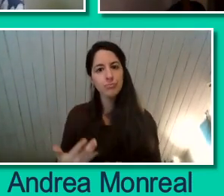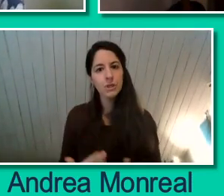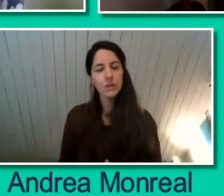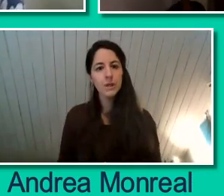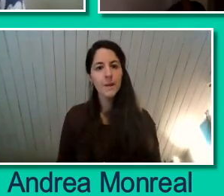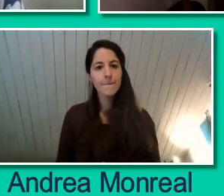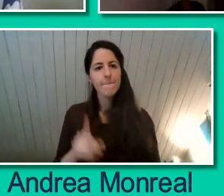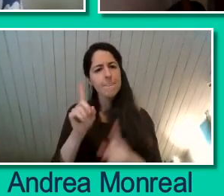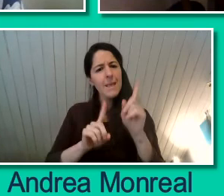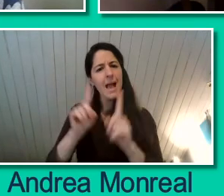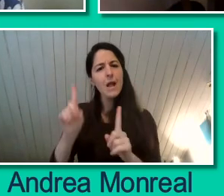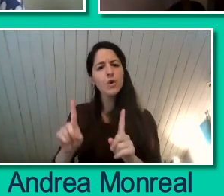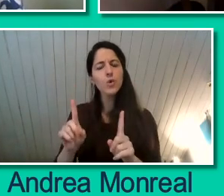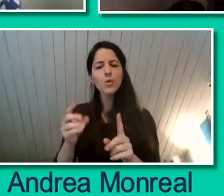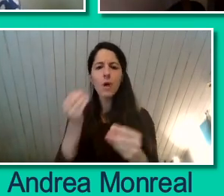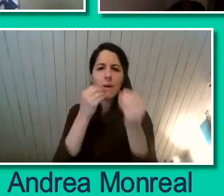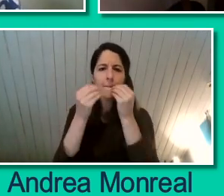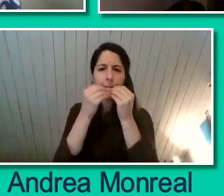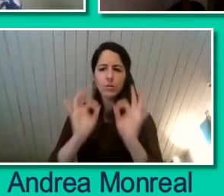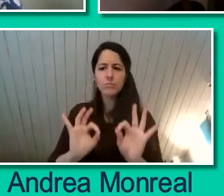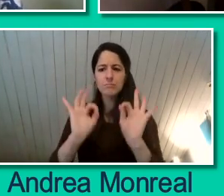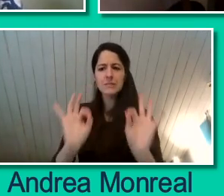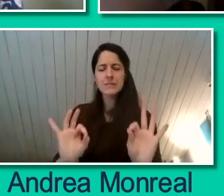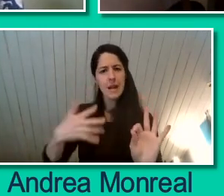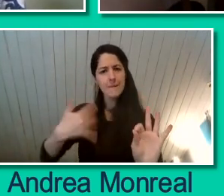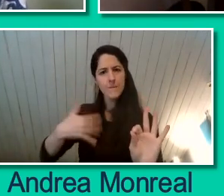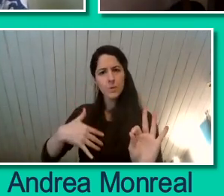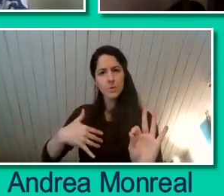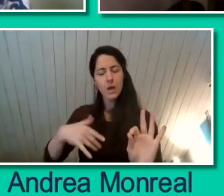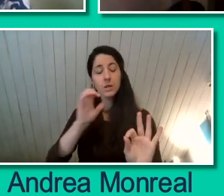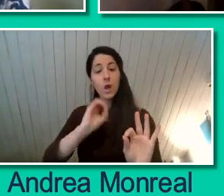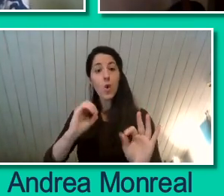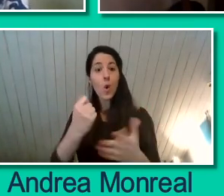sea súper importante o ayude mucho más en el proceso.